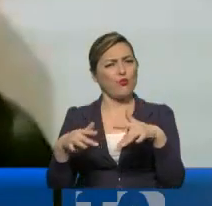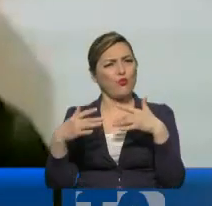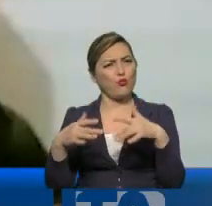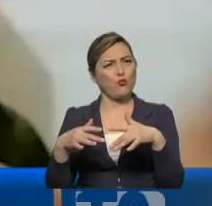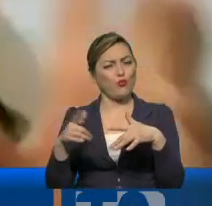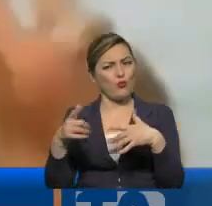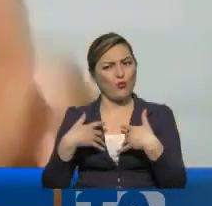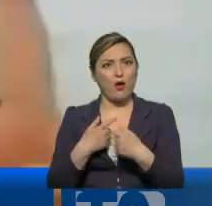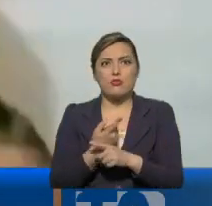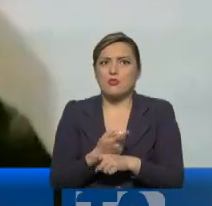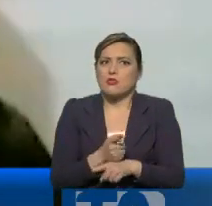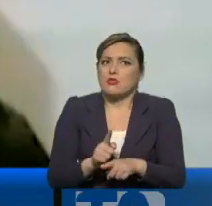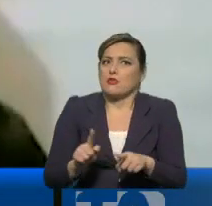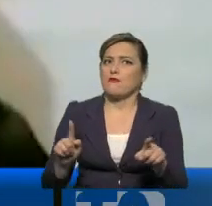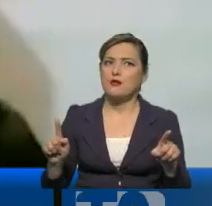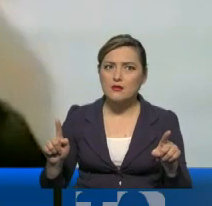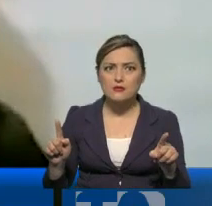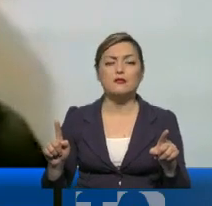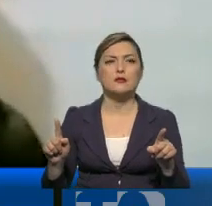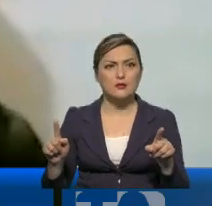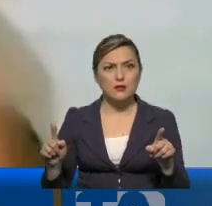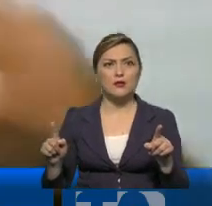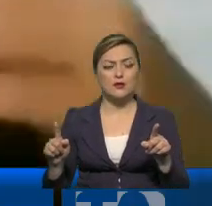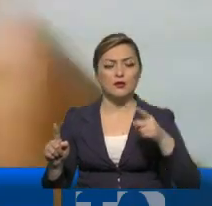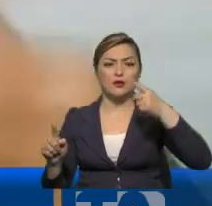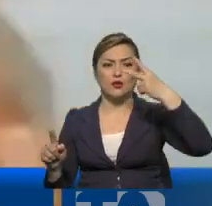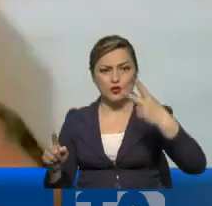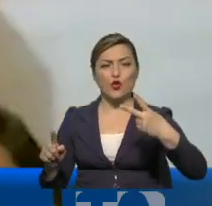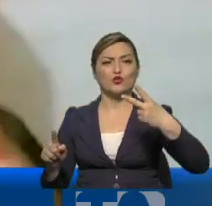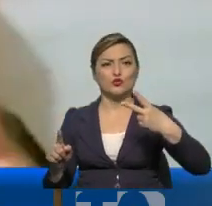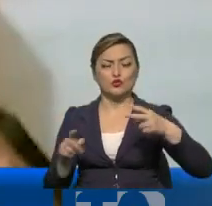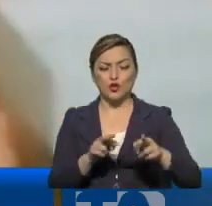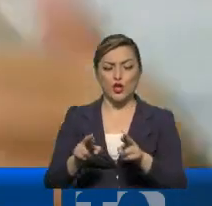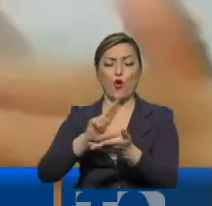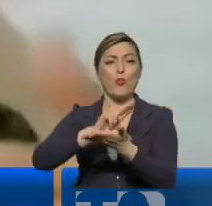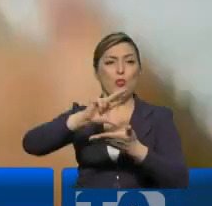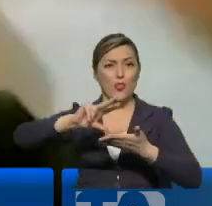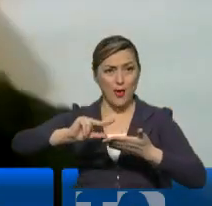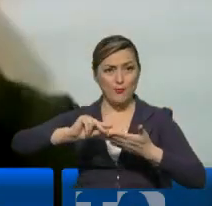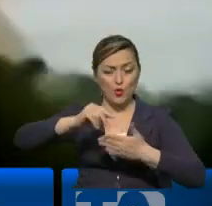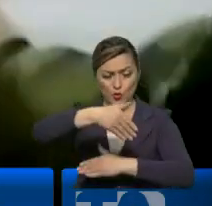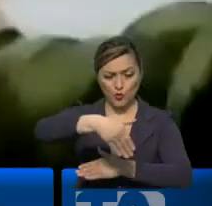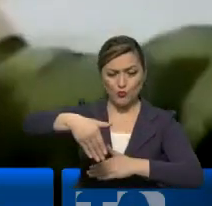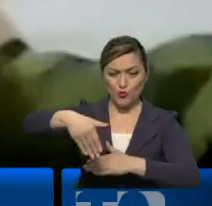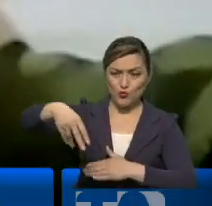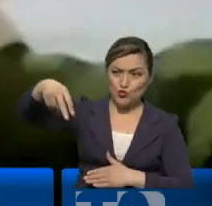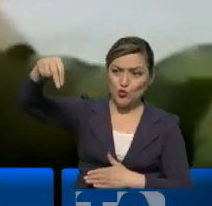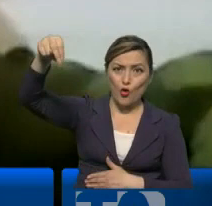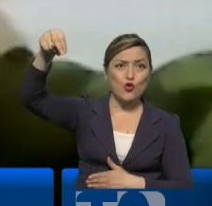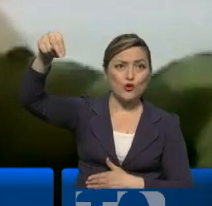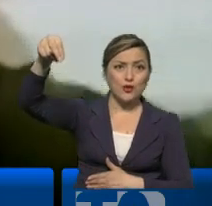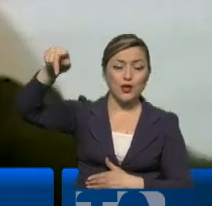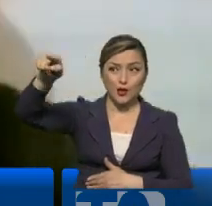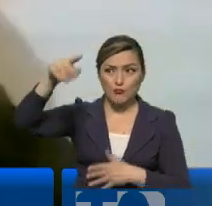son especies diferentes. Hasta ahora están identificadas dos. Como digo, el río Napo aquí en el Ecuador es el límite. Al norte del río Napo hay